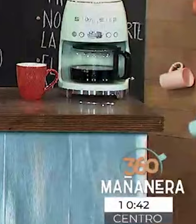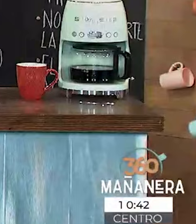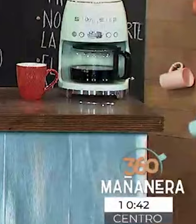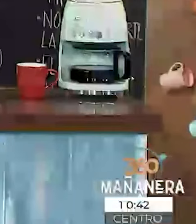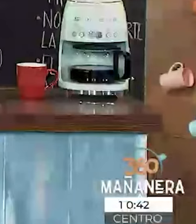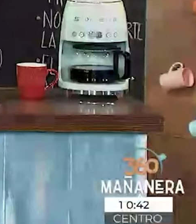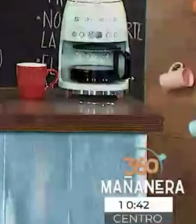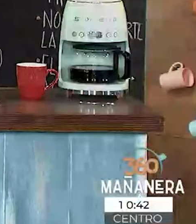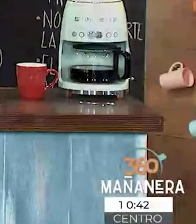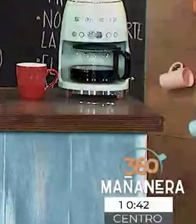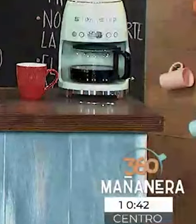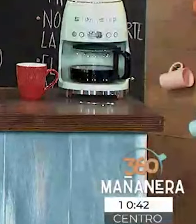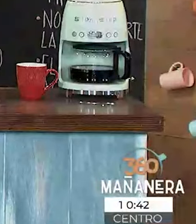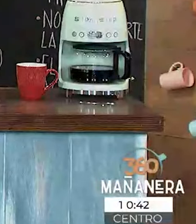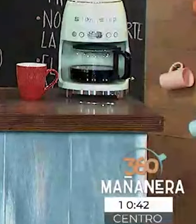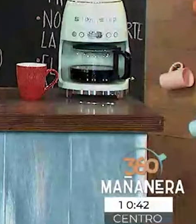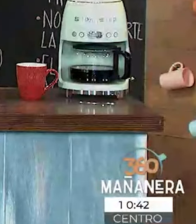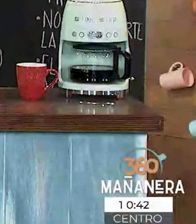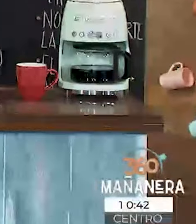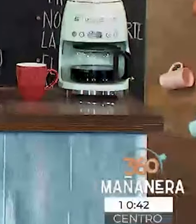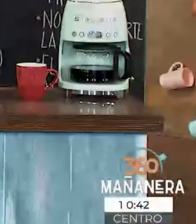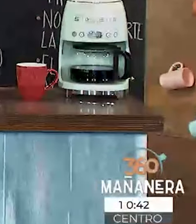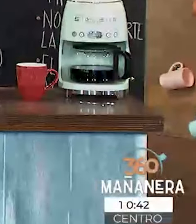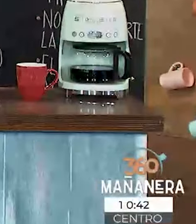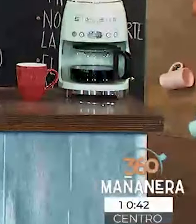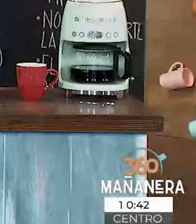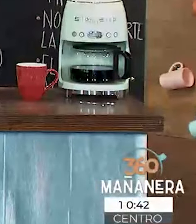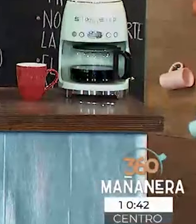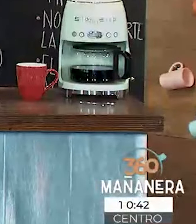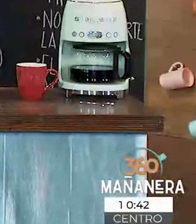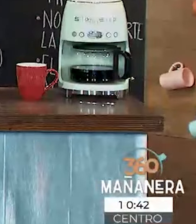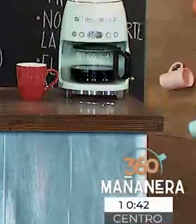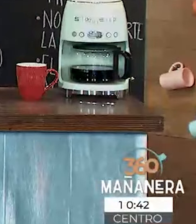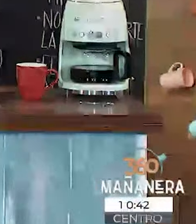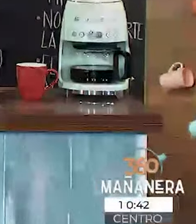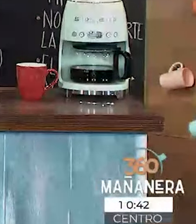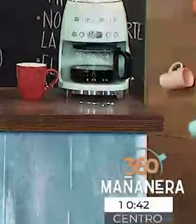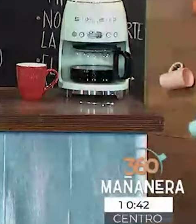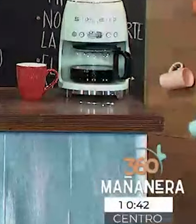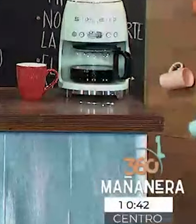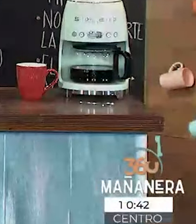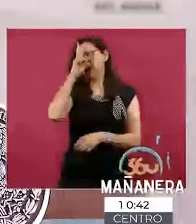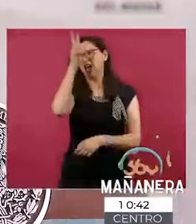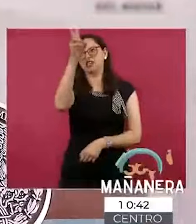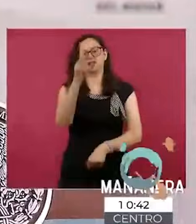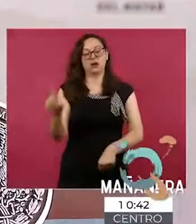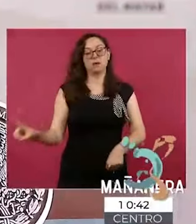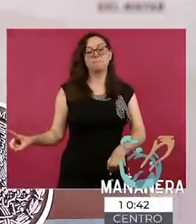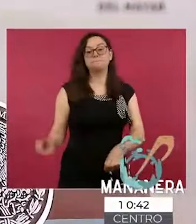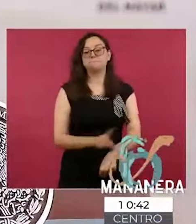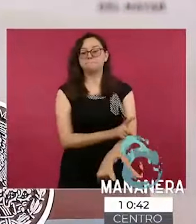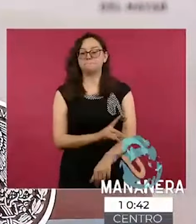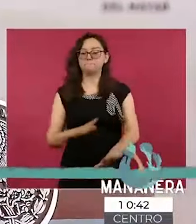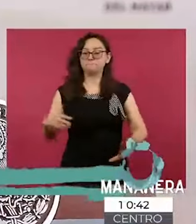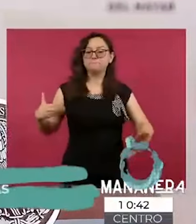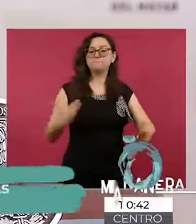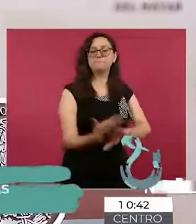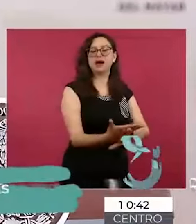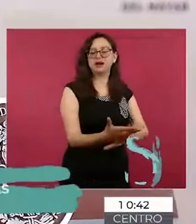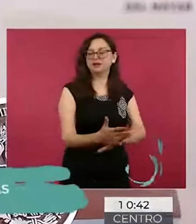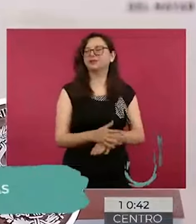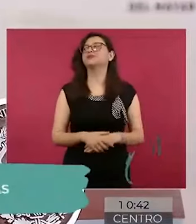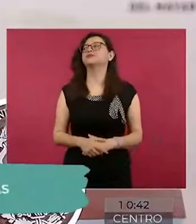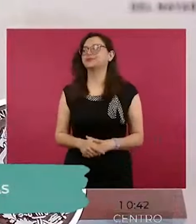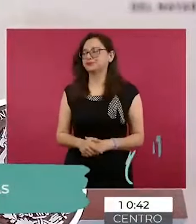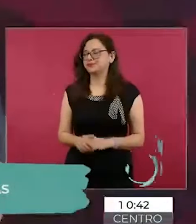Sabadazo de la noche a la mañana Auténticos delincuentes pero aquí parte lo que dice el presidente